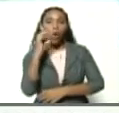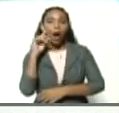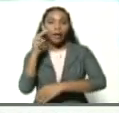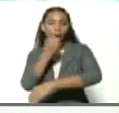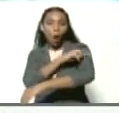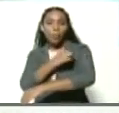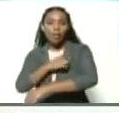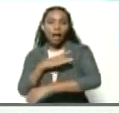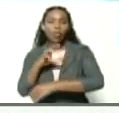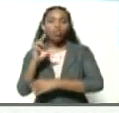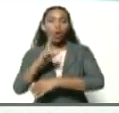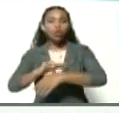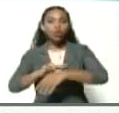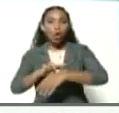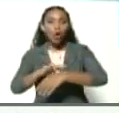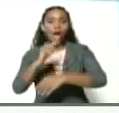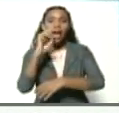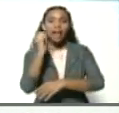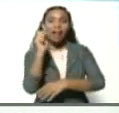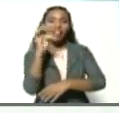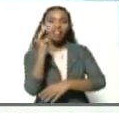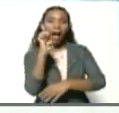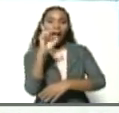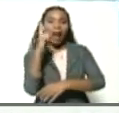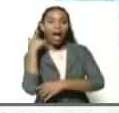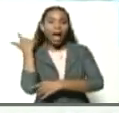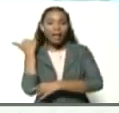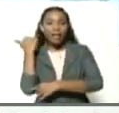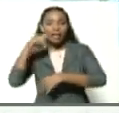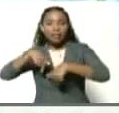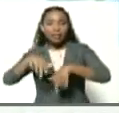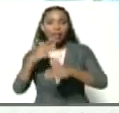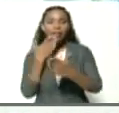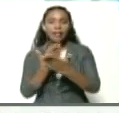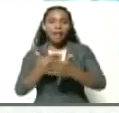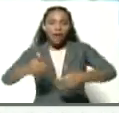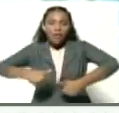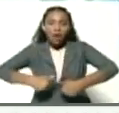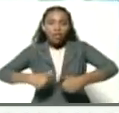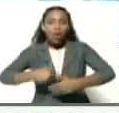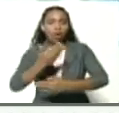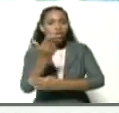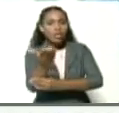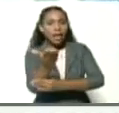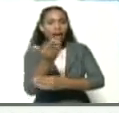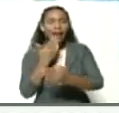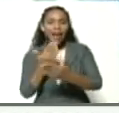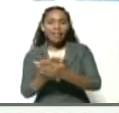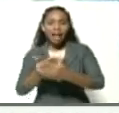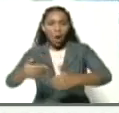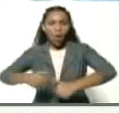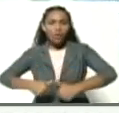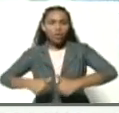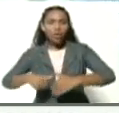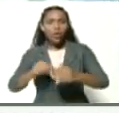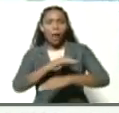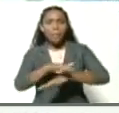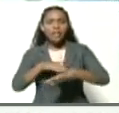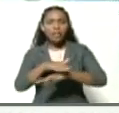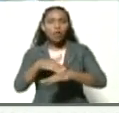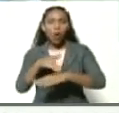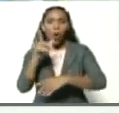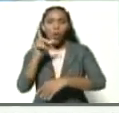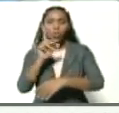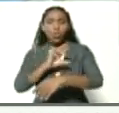hospital Dr. Rafael Zamora Arévalo, donde, gracias a los esfuerzos de usted, gracias a los esfuerzos del ministro, el doctor